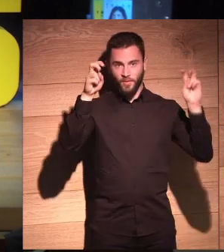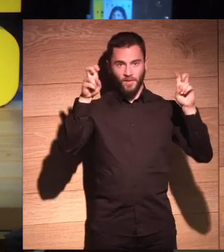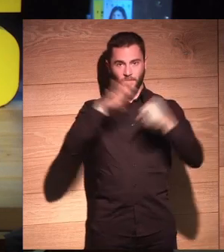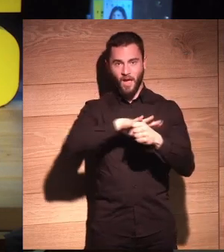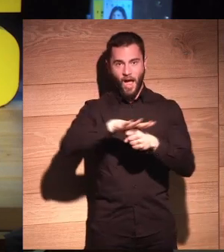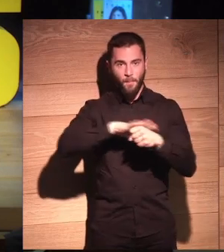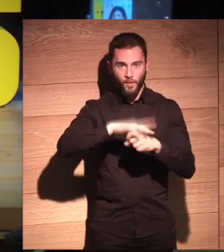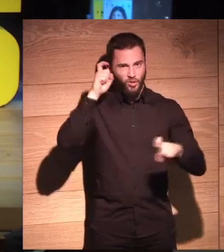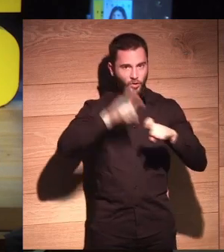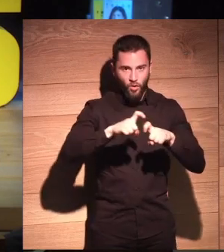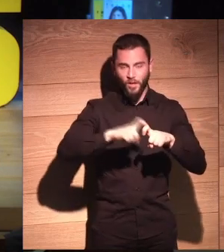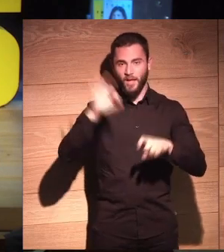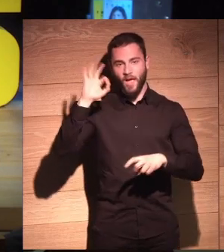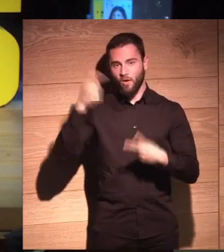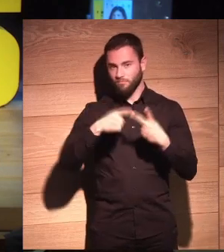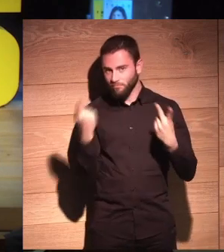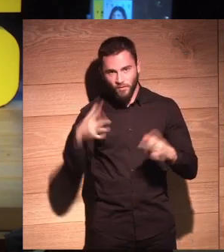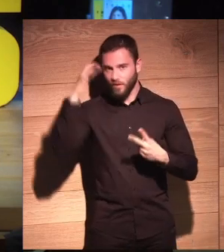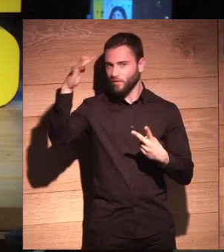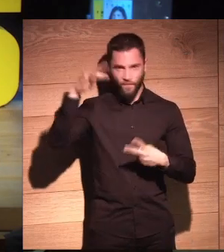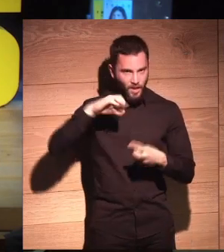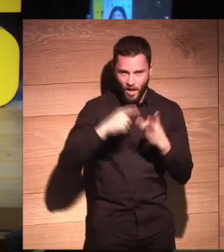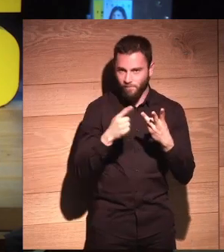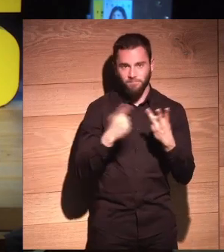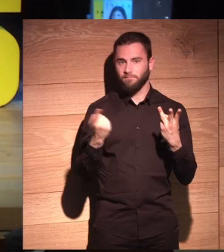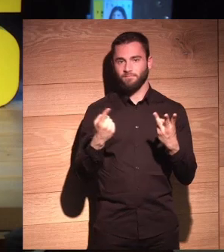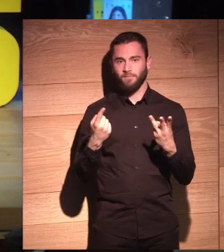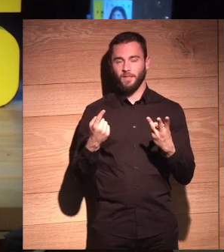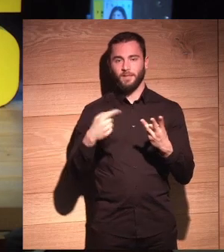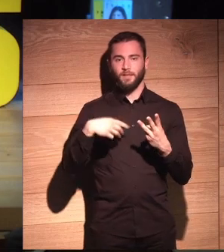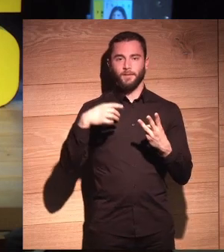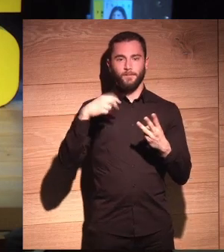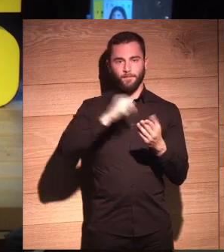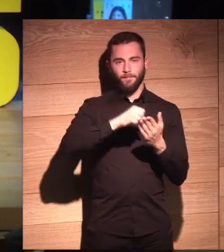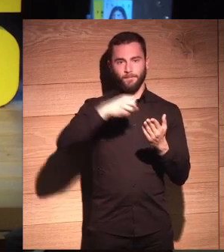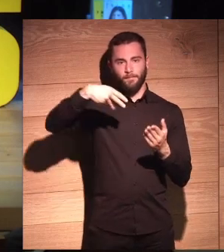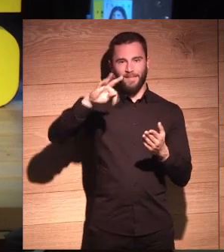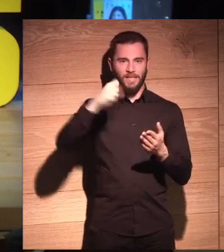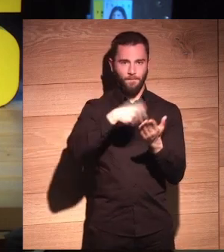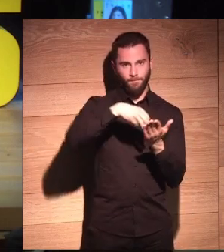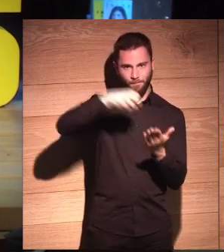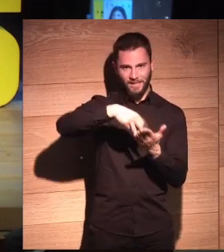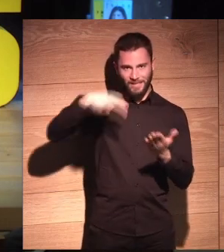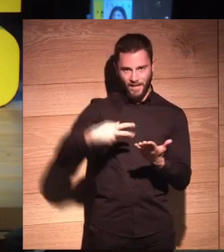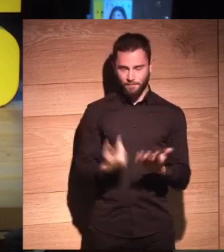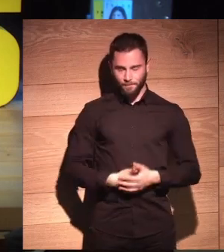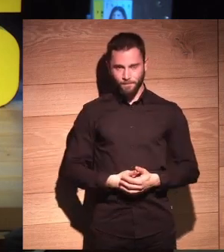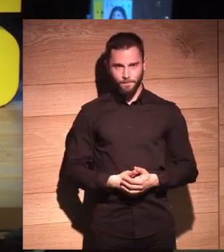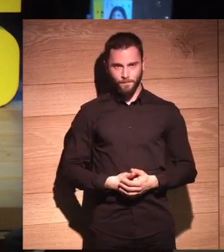de la psicología, pueden ser también de la filosofía o de la metafísica. Y